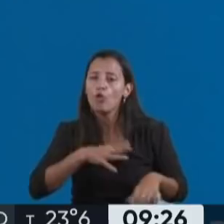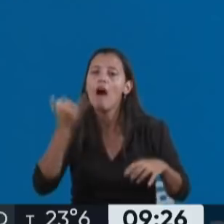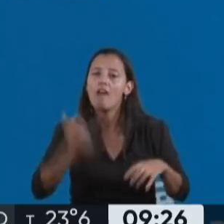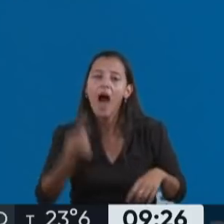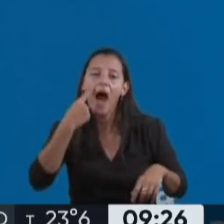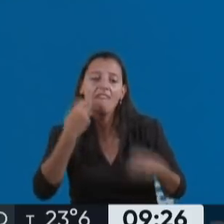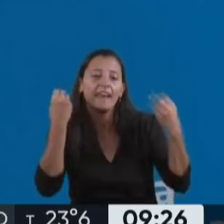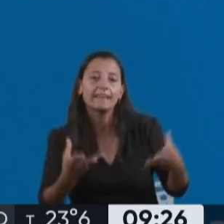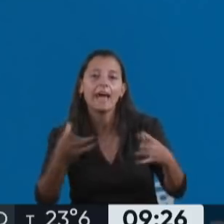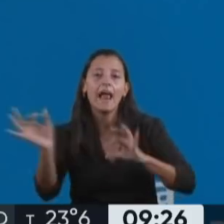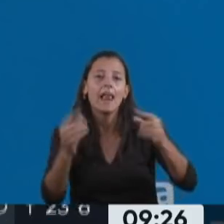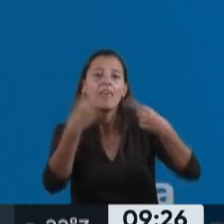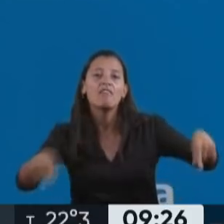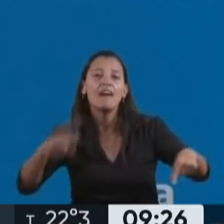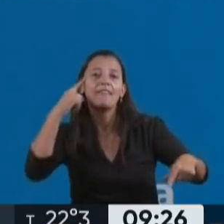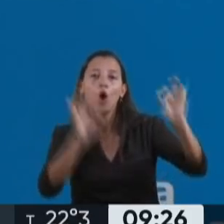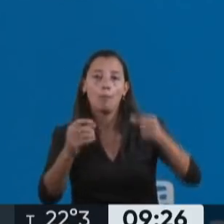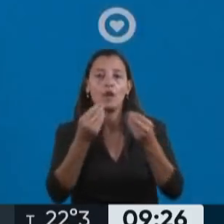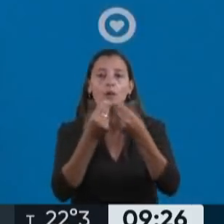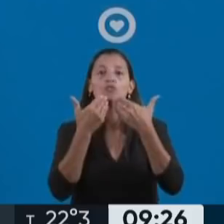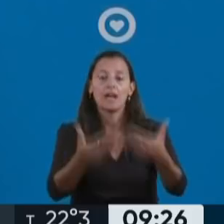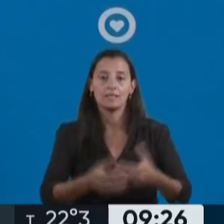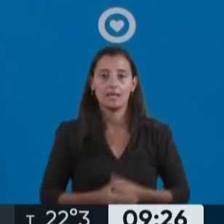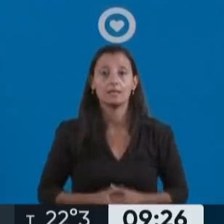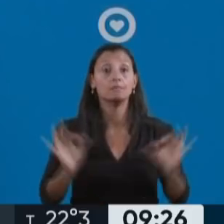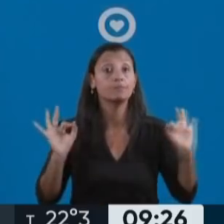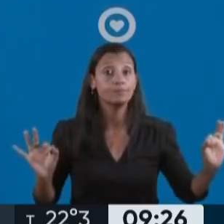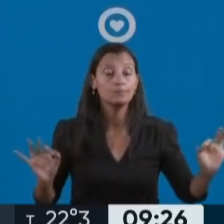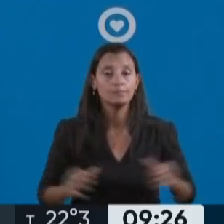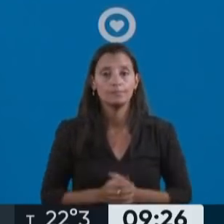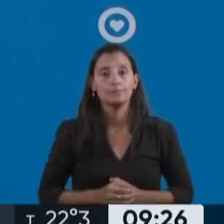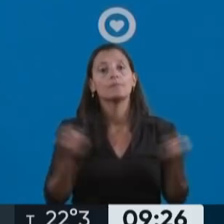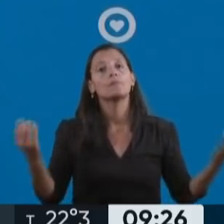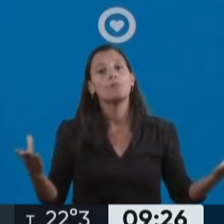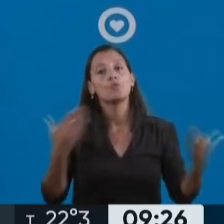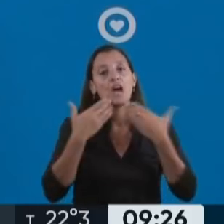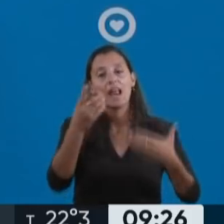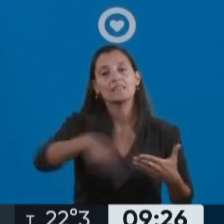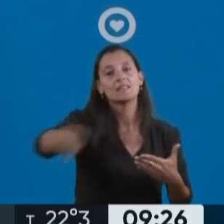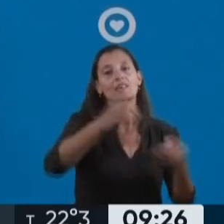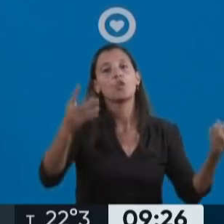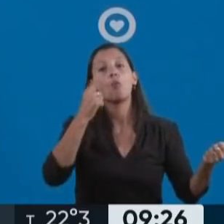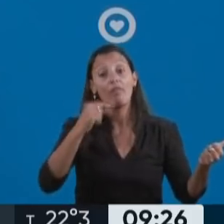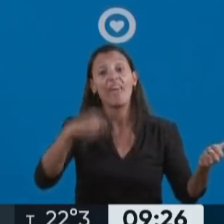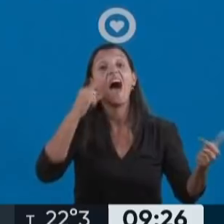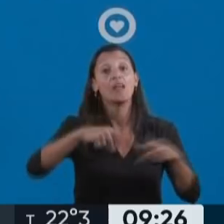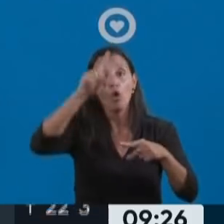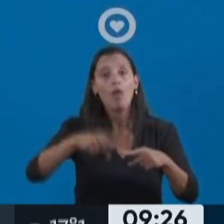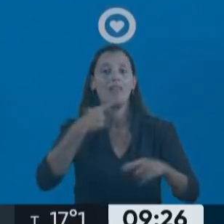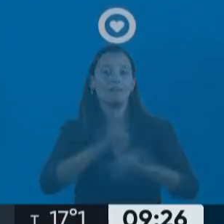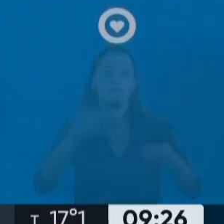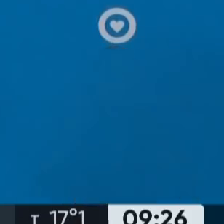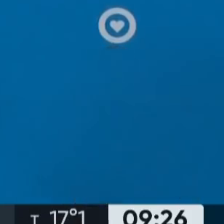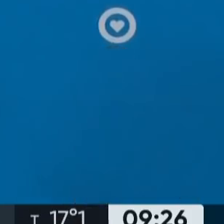las diferentes perspectivas. Muchas gracias. Ahora sí estamos. Muchas gracias a todos, buen día, y durante el día seguimos hablando.